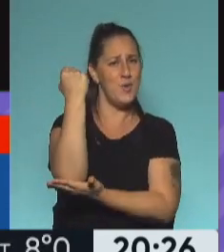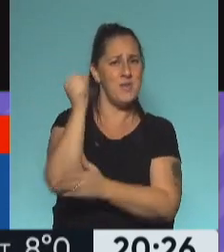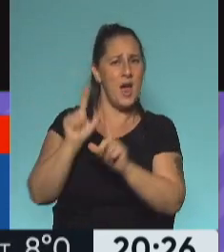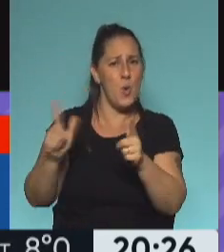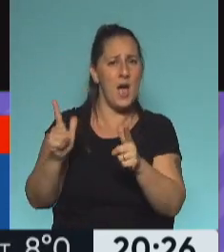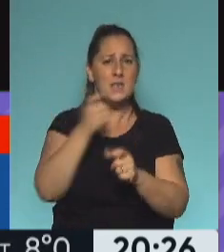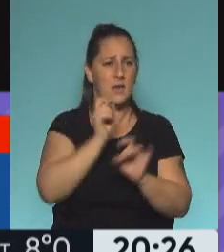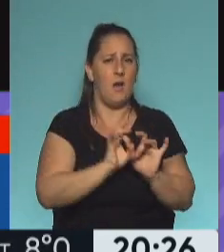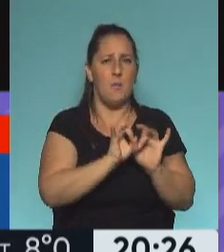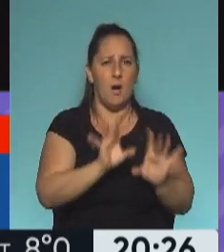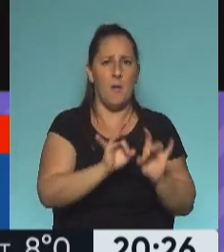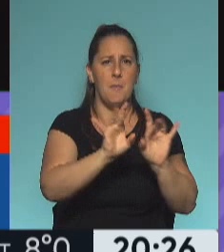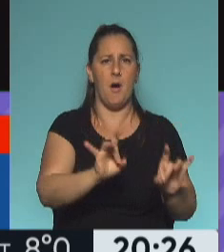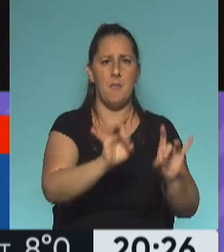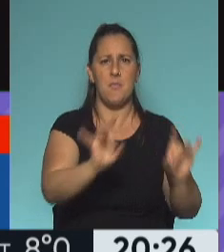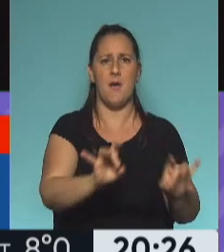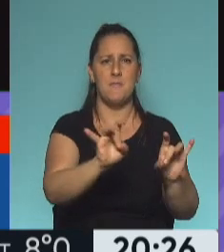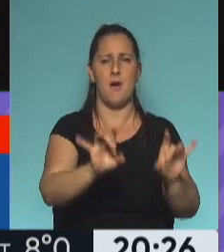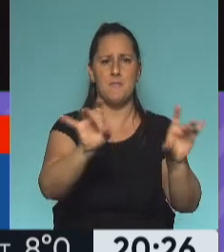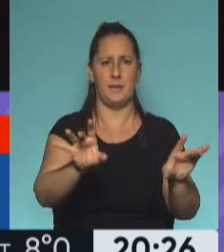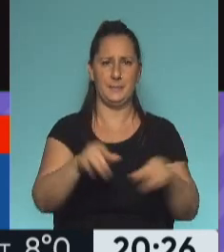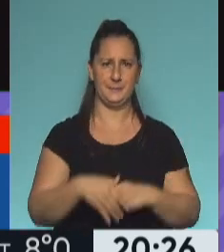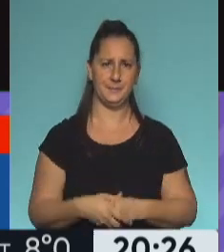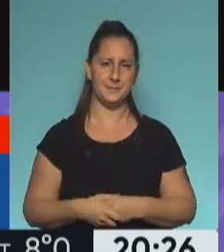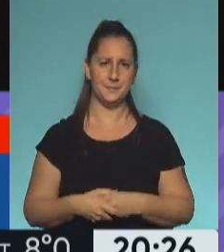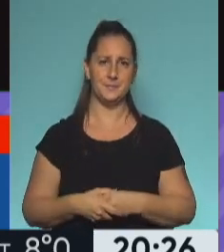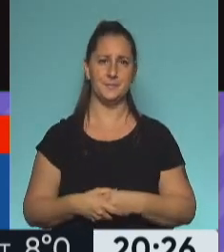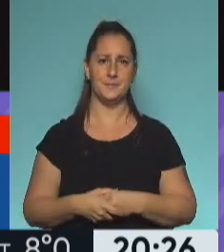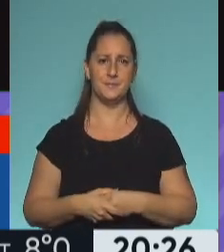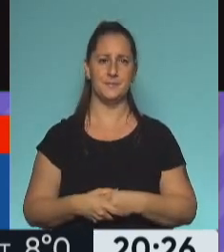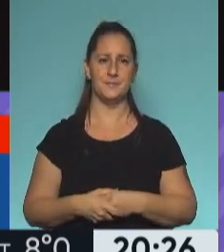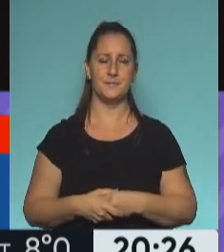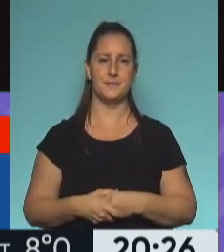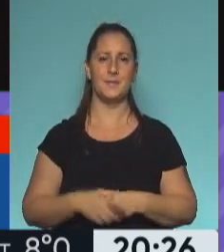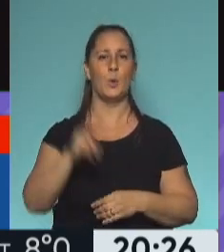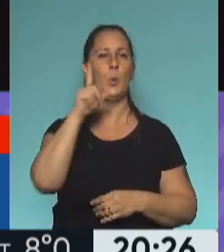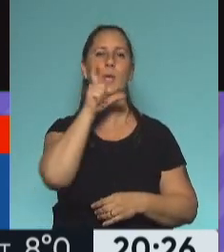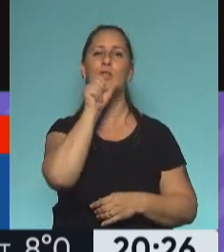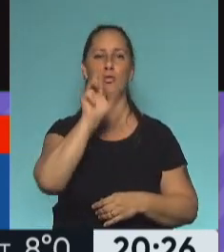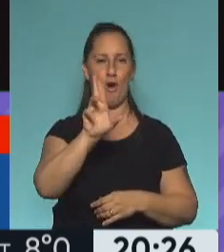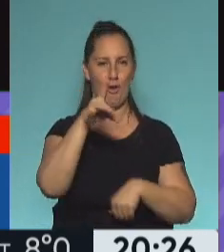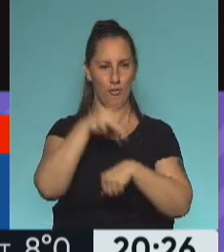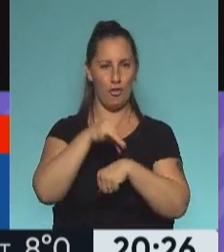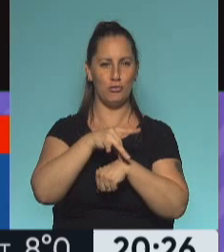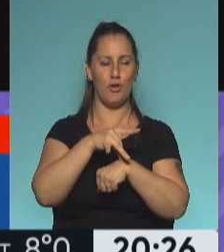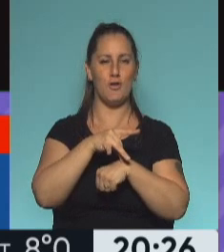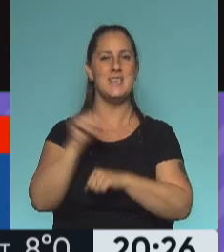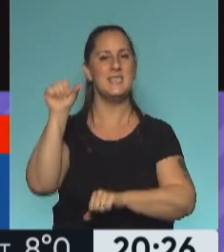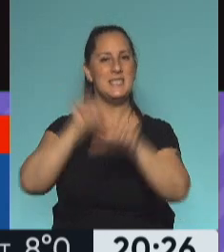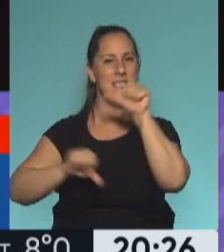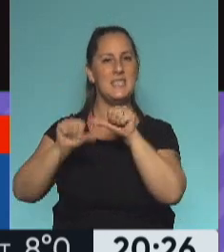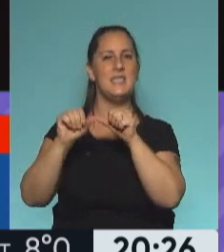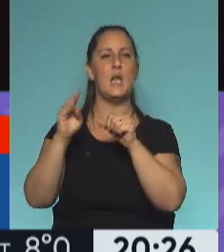vemos infectarse tanta gente. Gracias. Doctor Víctor Romanovsky, bueno, doctor en